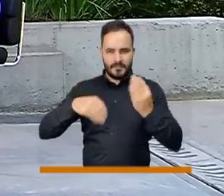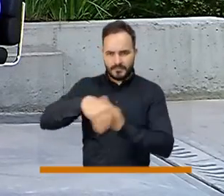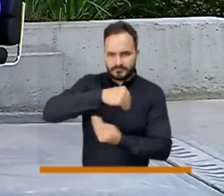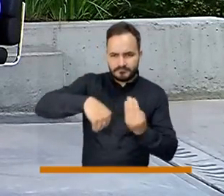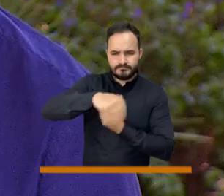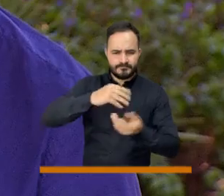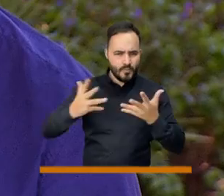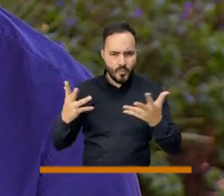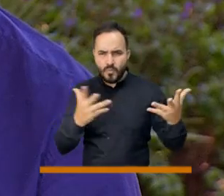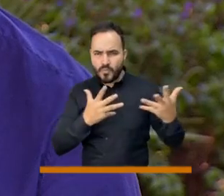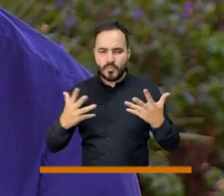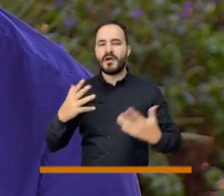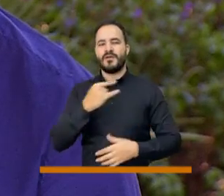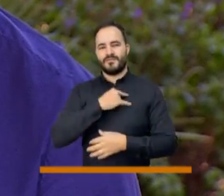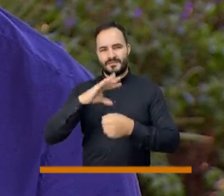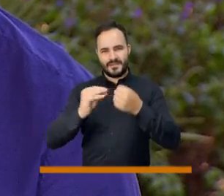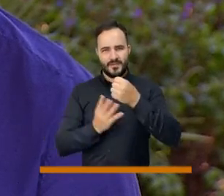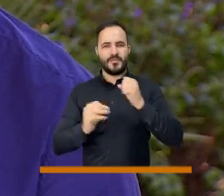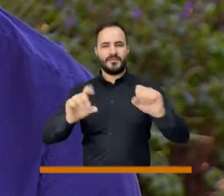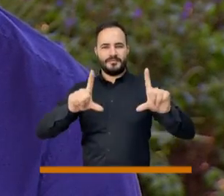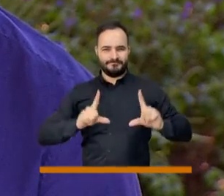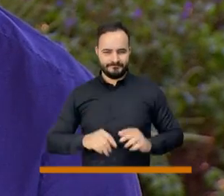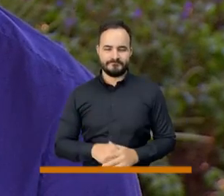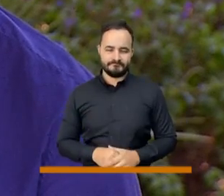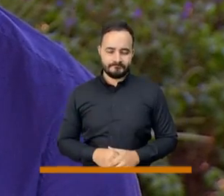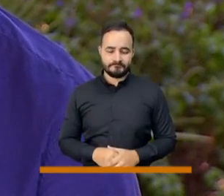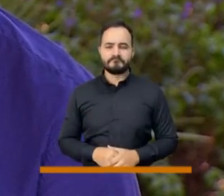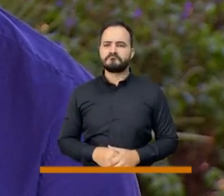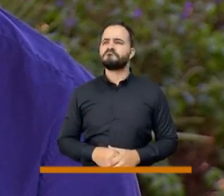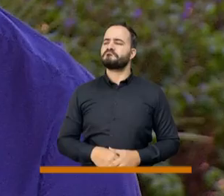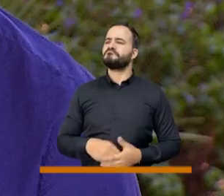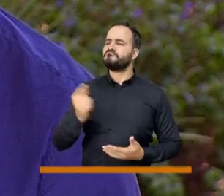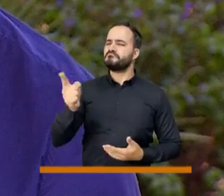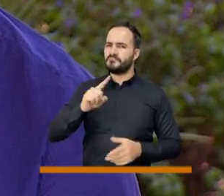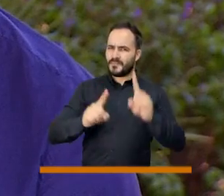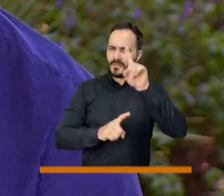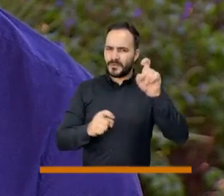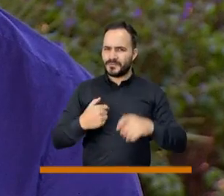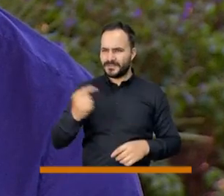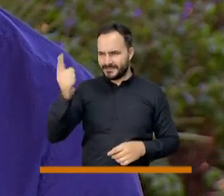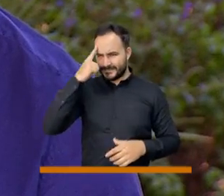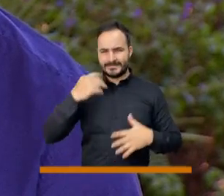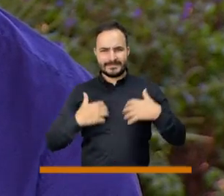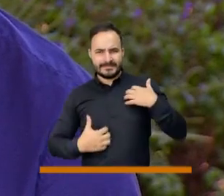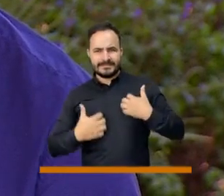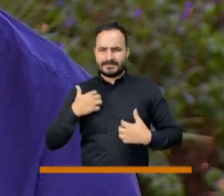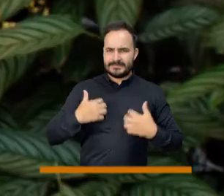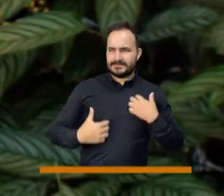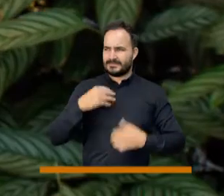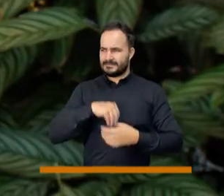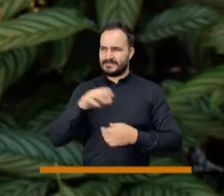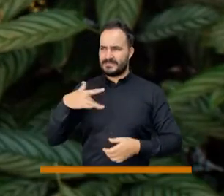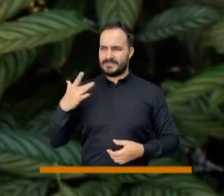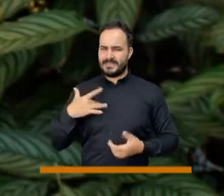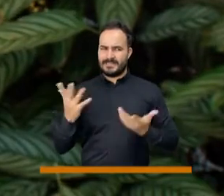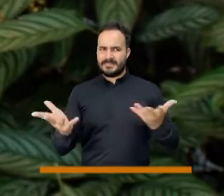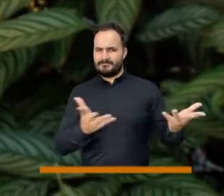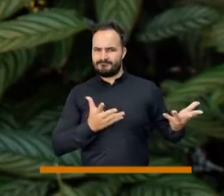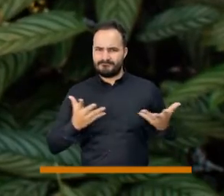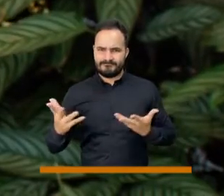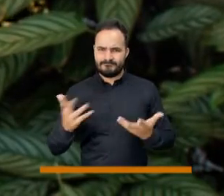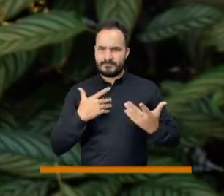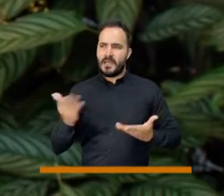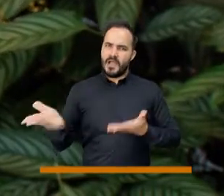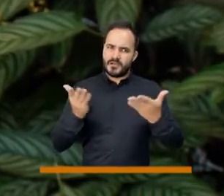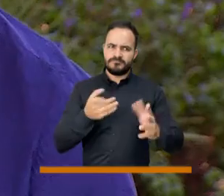sostenibilidad de la Universidad Pontificia Bolivariana. Hablemos también de esas inquietudes que lo han llevado a poner este tema como protagonista